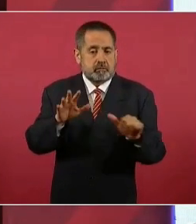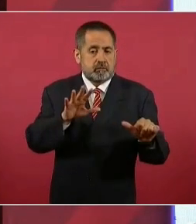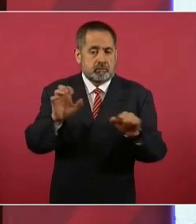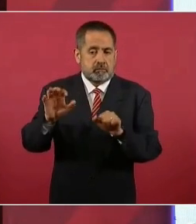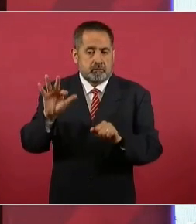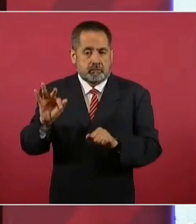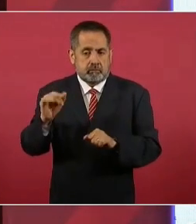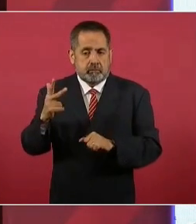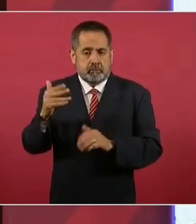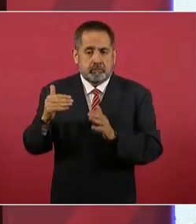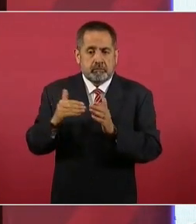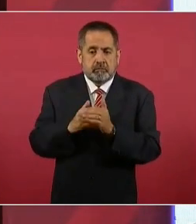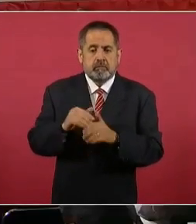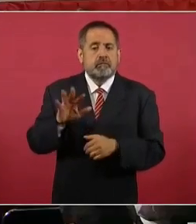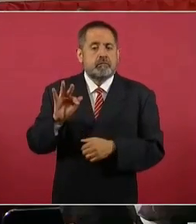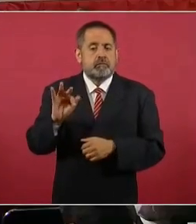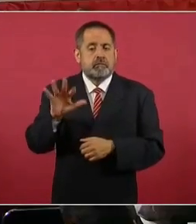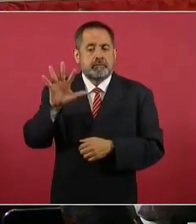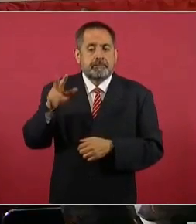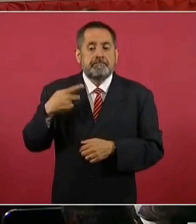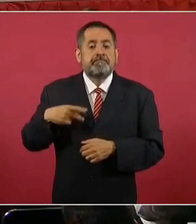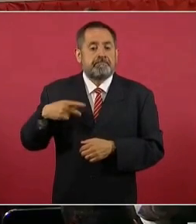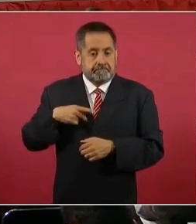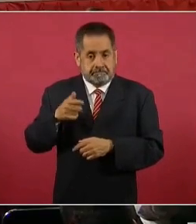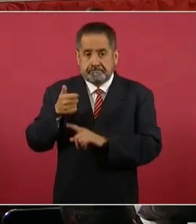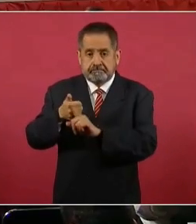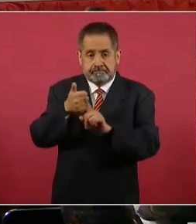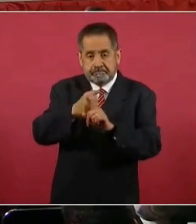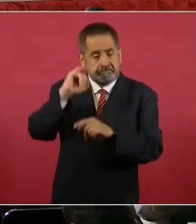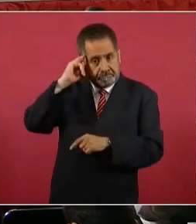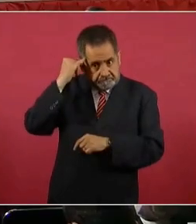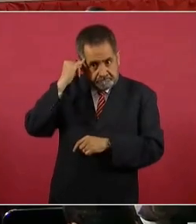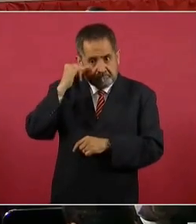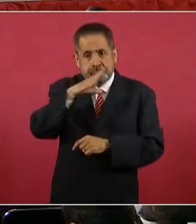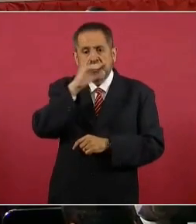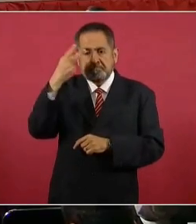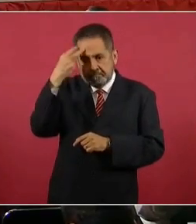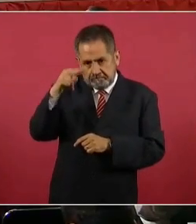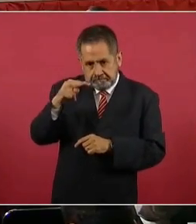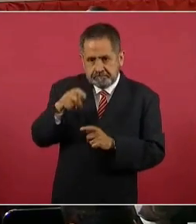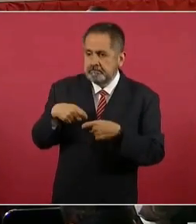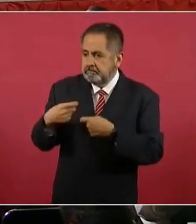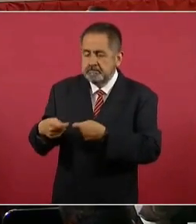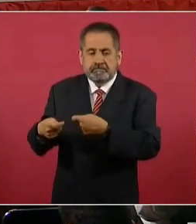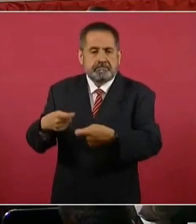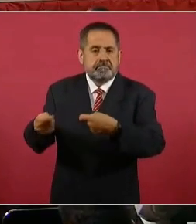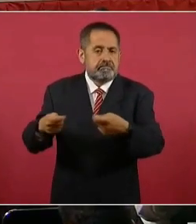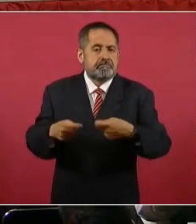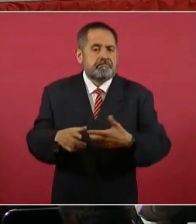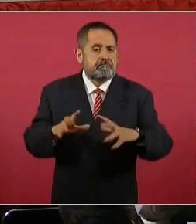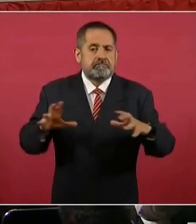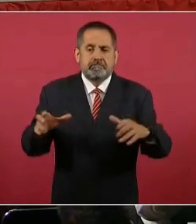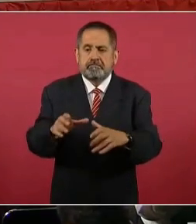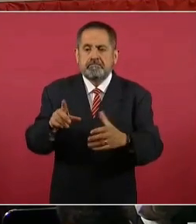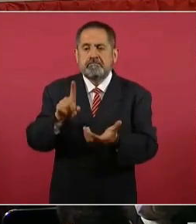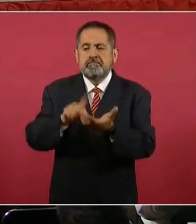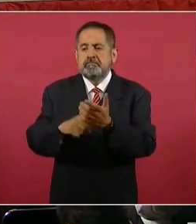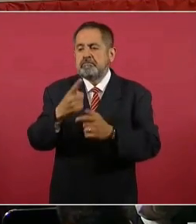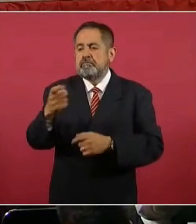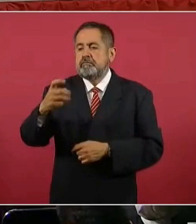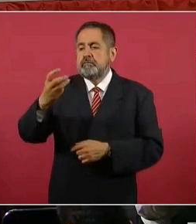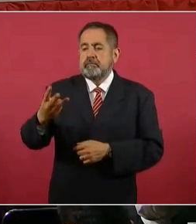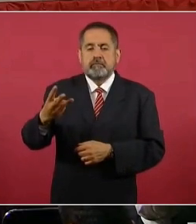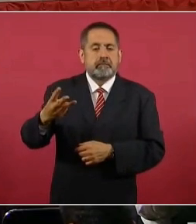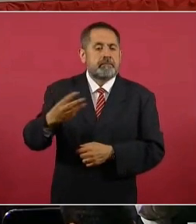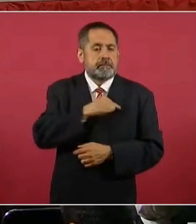648 mil 45 personas indígenas y afro mexicanas en estos mil 103 municipios y bueno